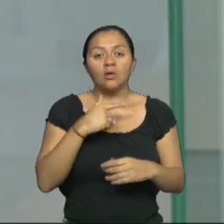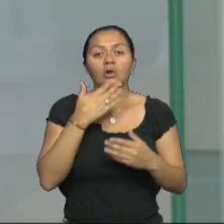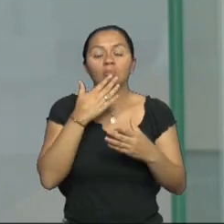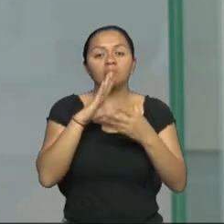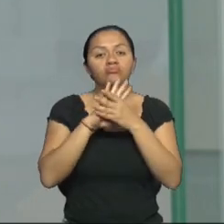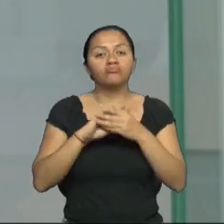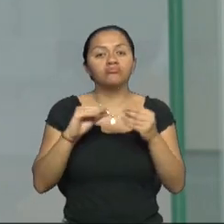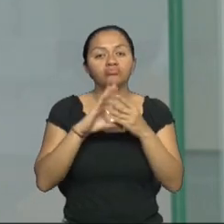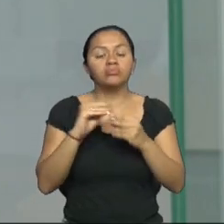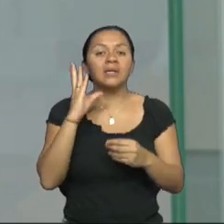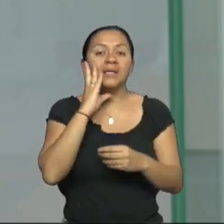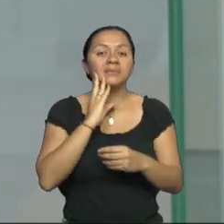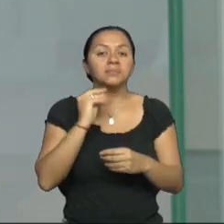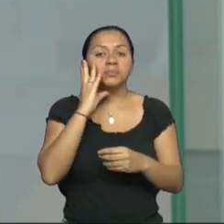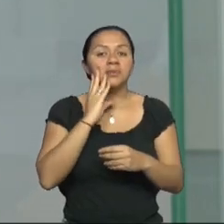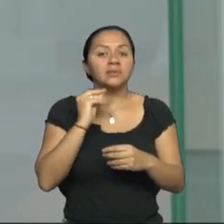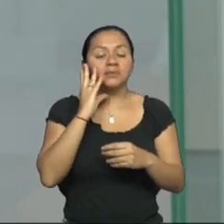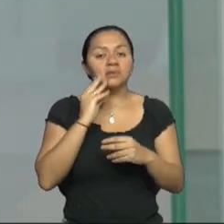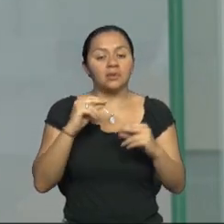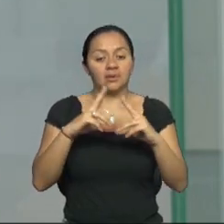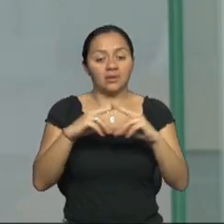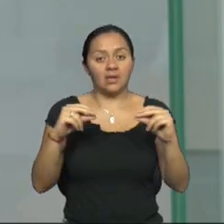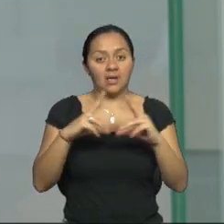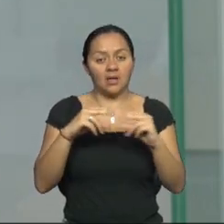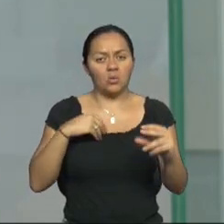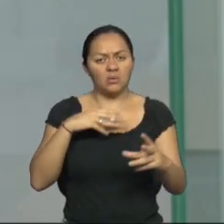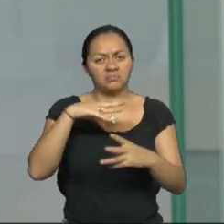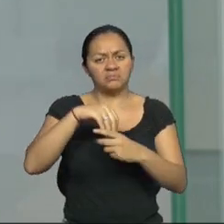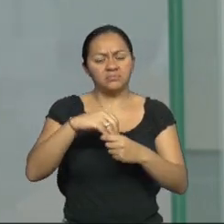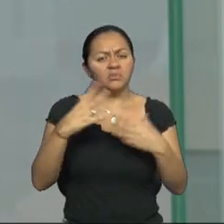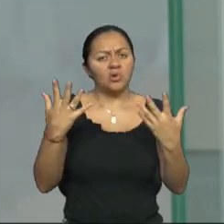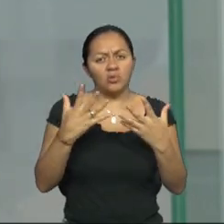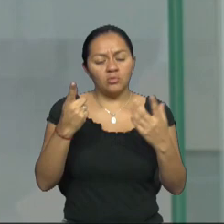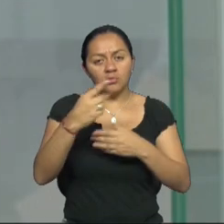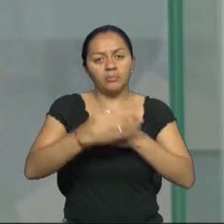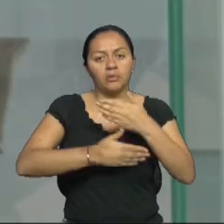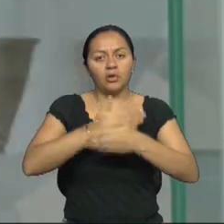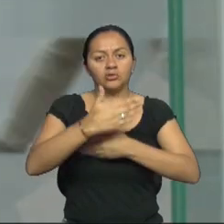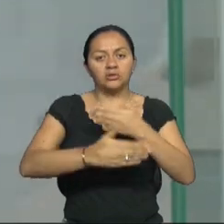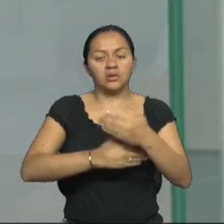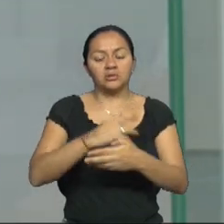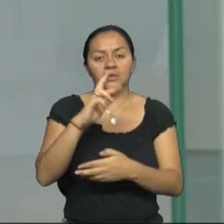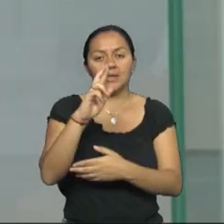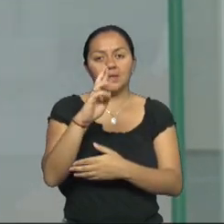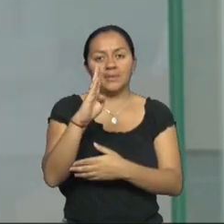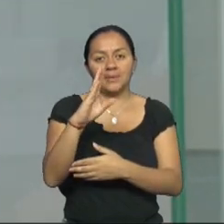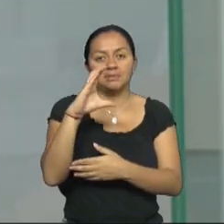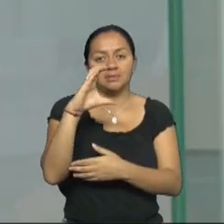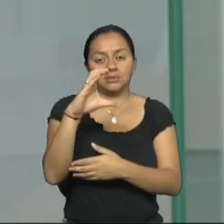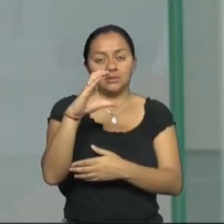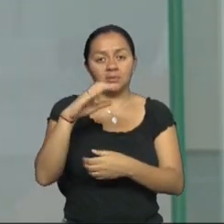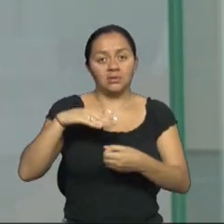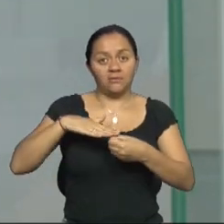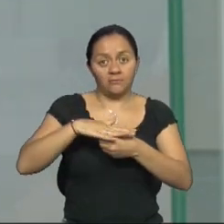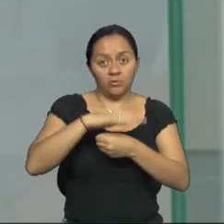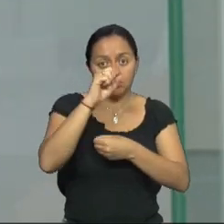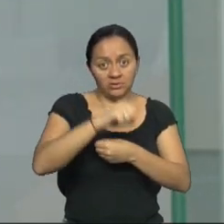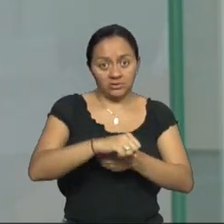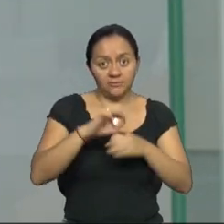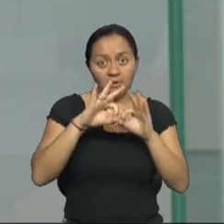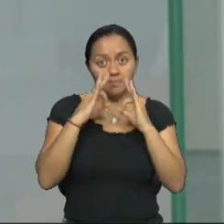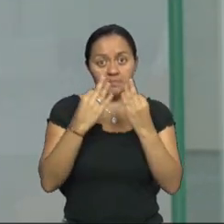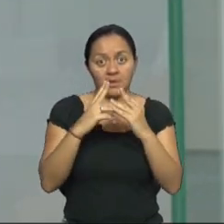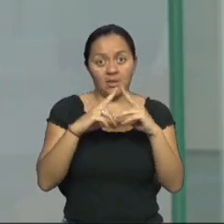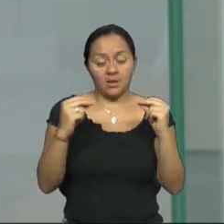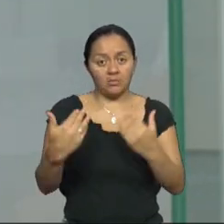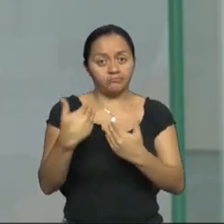experiencia en Nicaragua. ¿Cómo has visto este proceso del EDBC ha influenciado en la familia nicaragüense? O